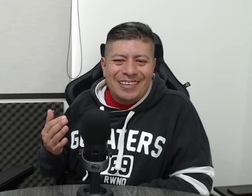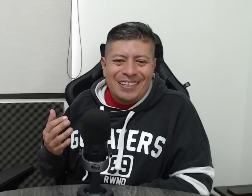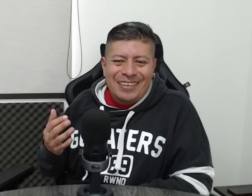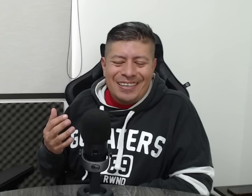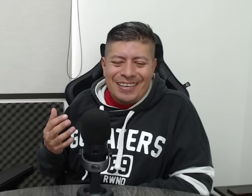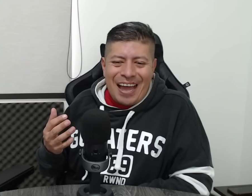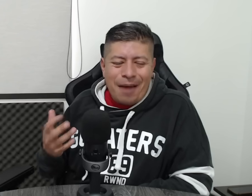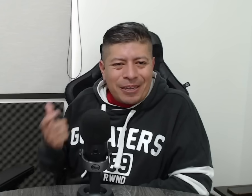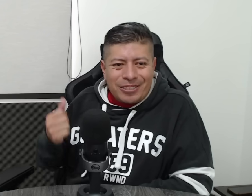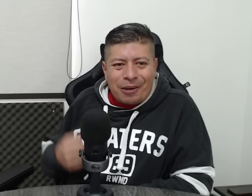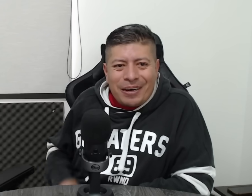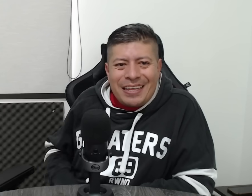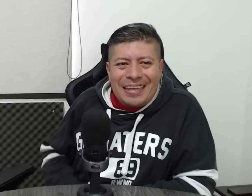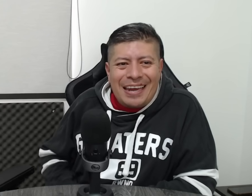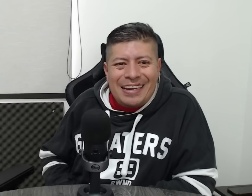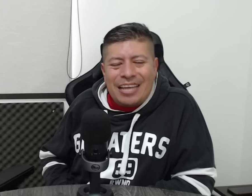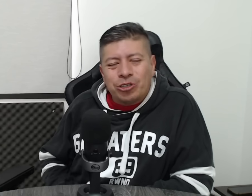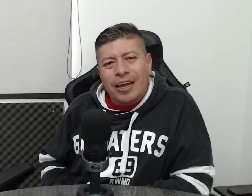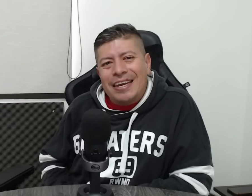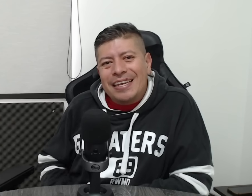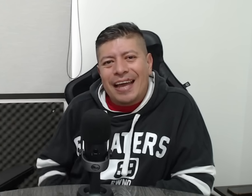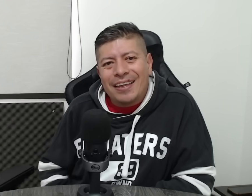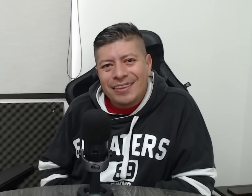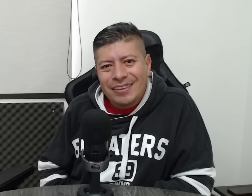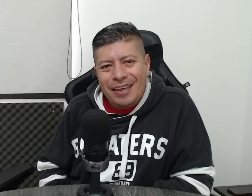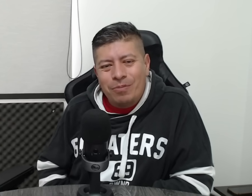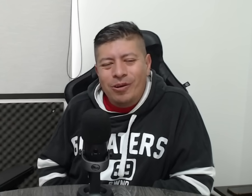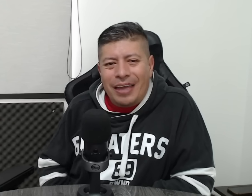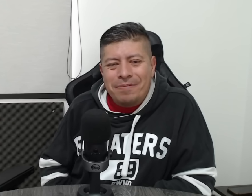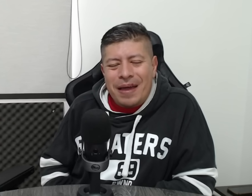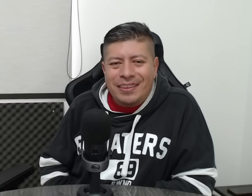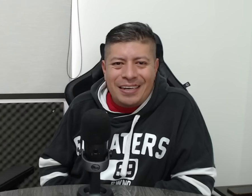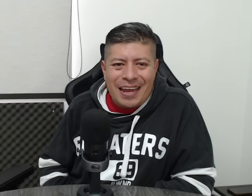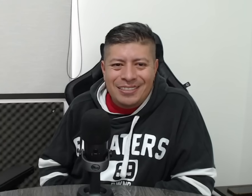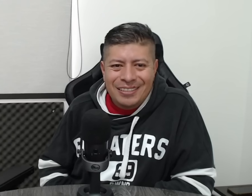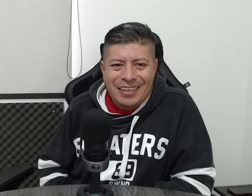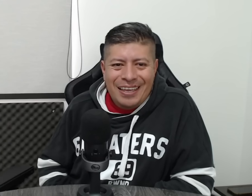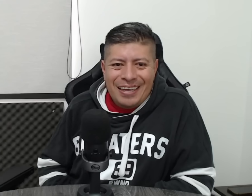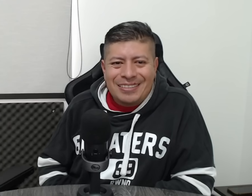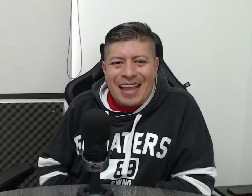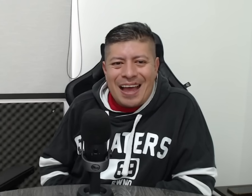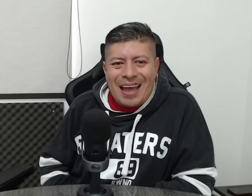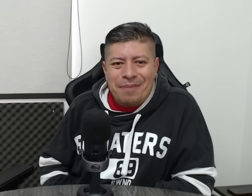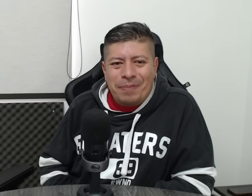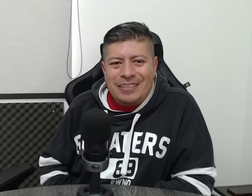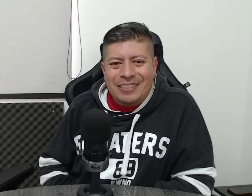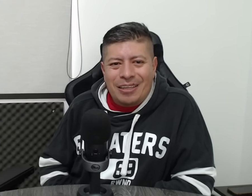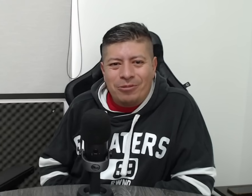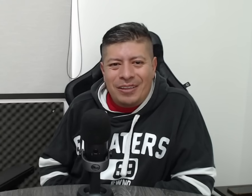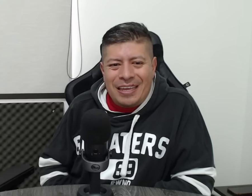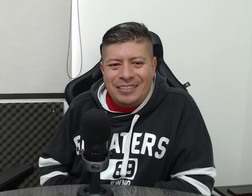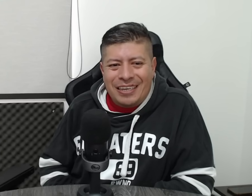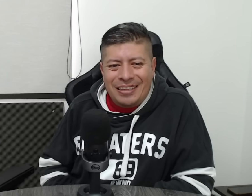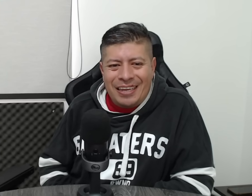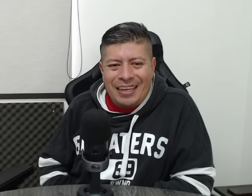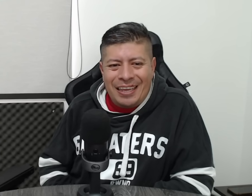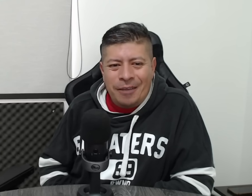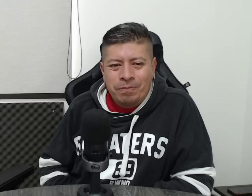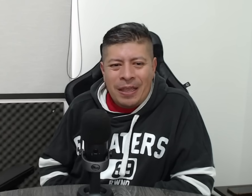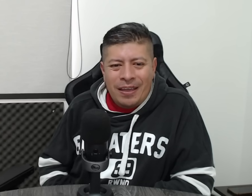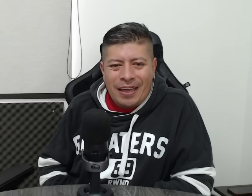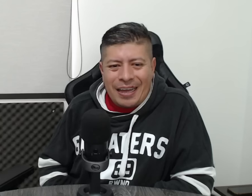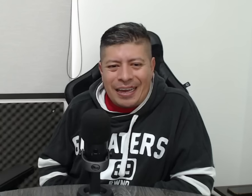demás amigos se acuerdan del caso calica de Vulcan materials esta empresa estadunidense que